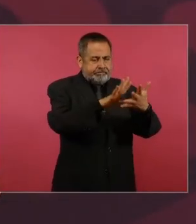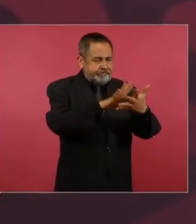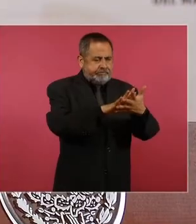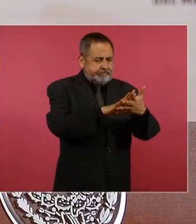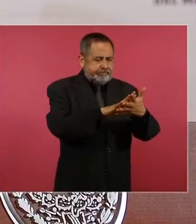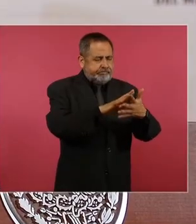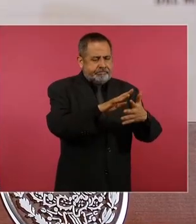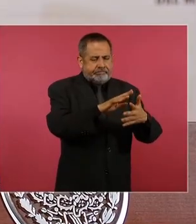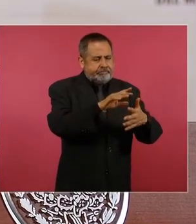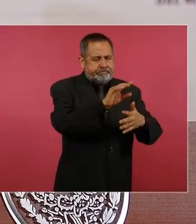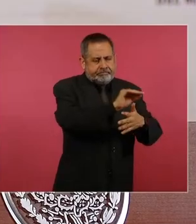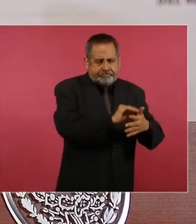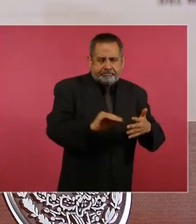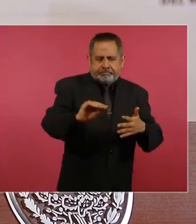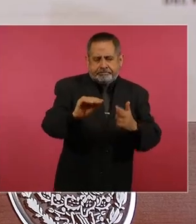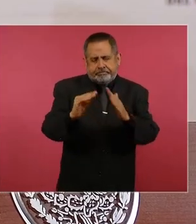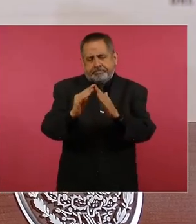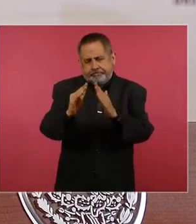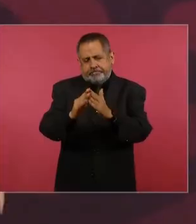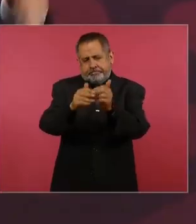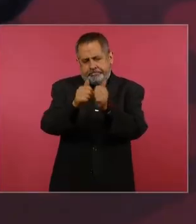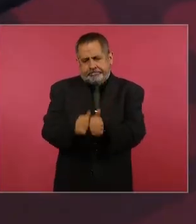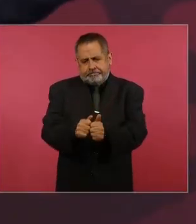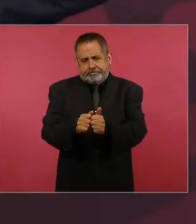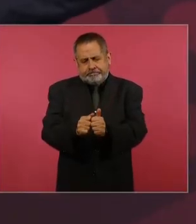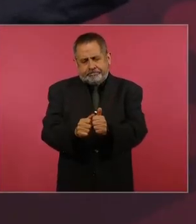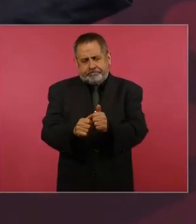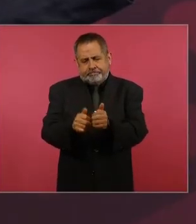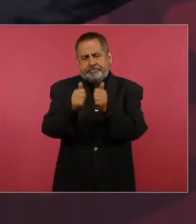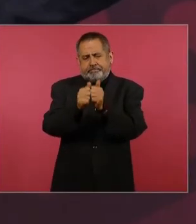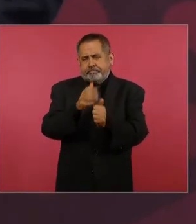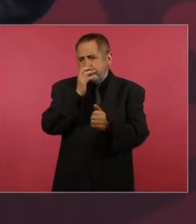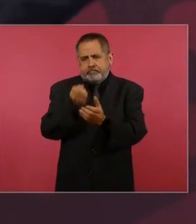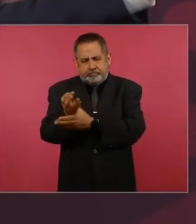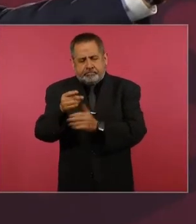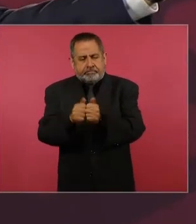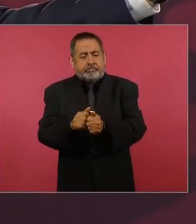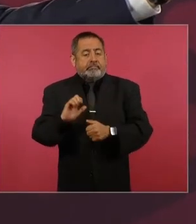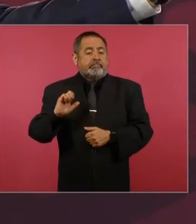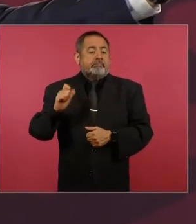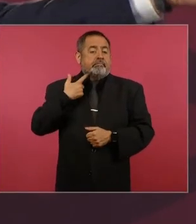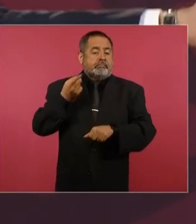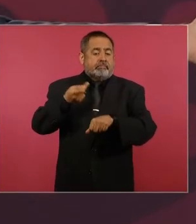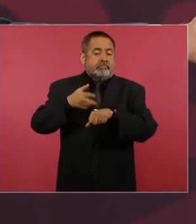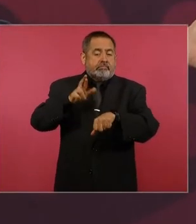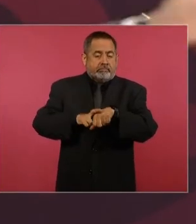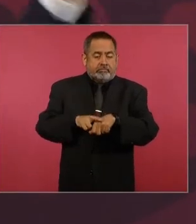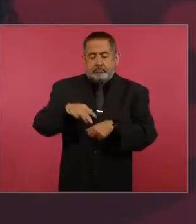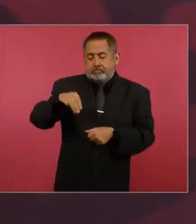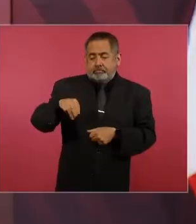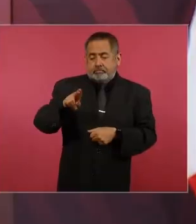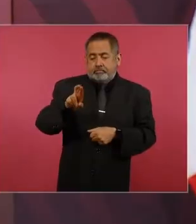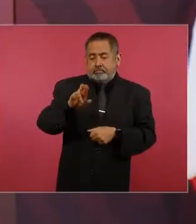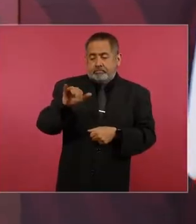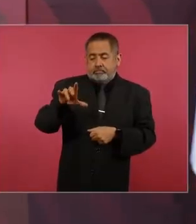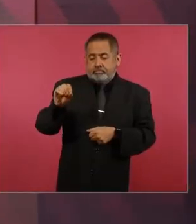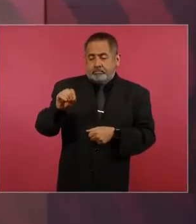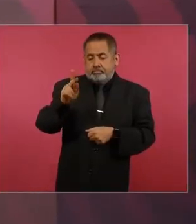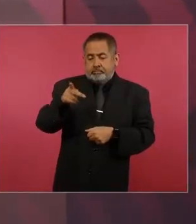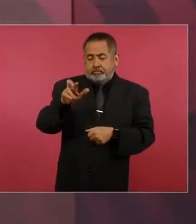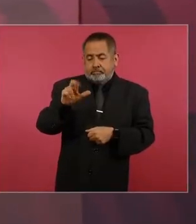planteabas, al exprocurador Murillo Caram. ¿Sí? Ahí sí,